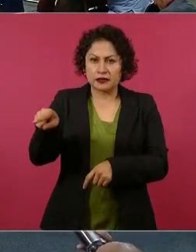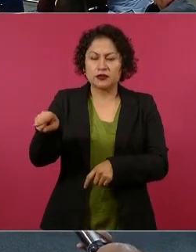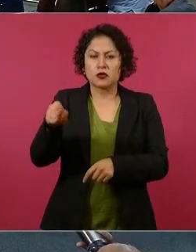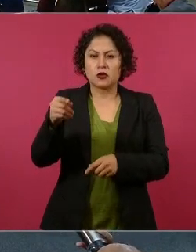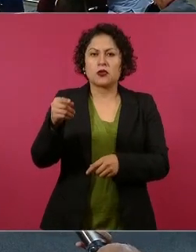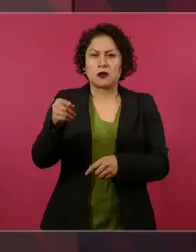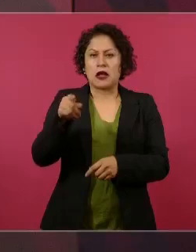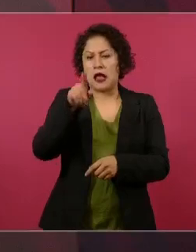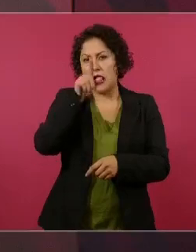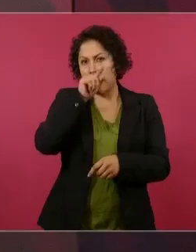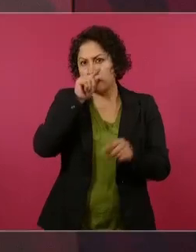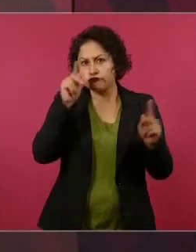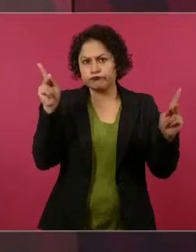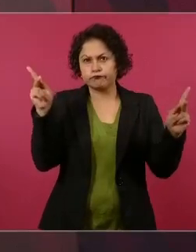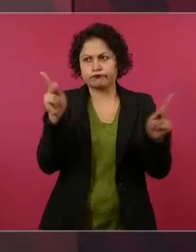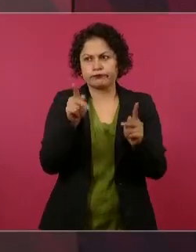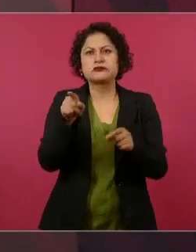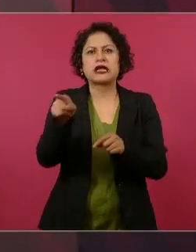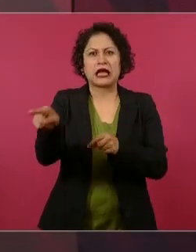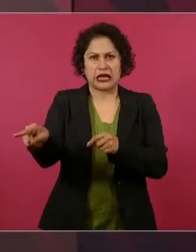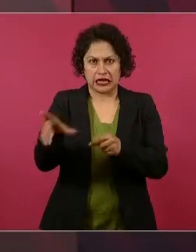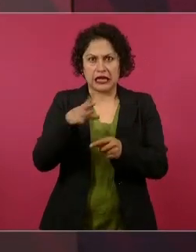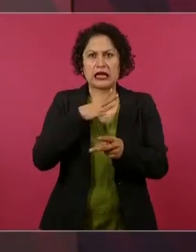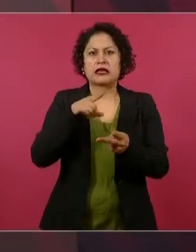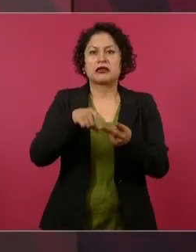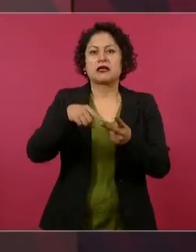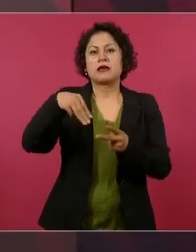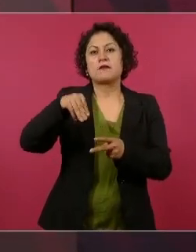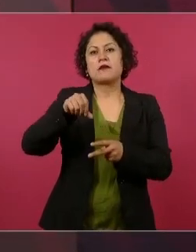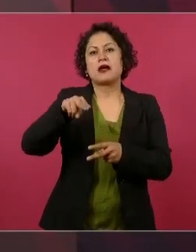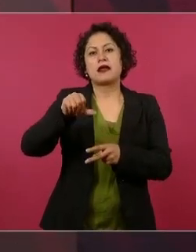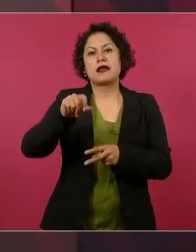sí, sí, hay aviarios y hay manatís,